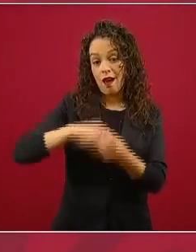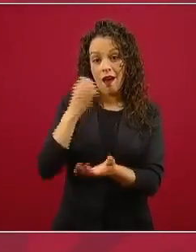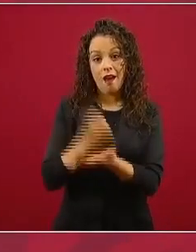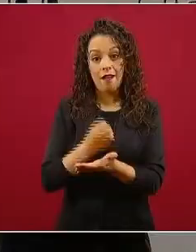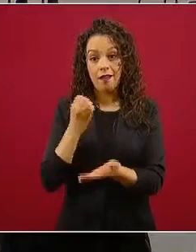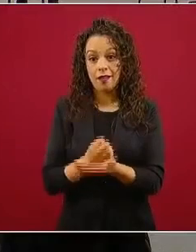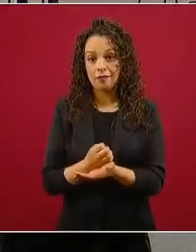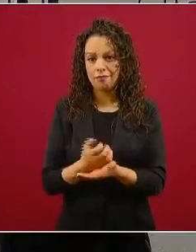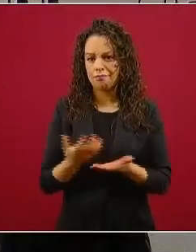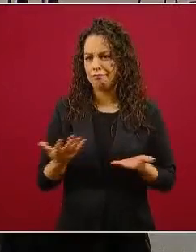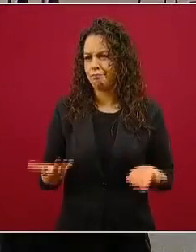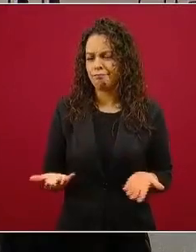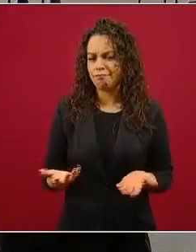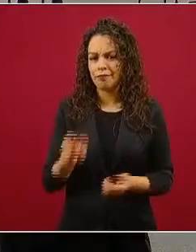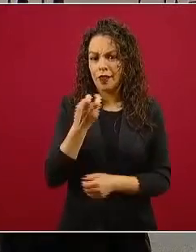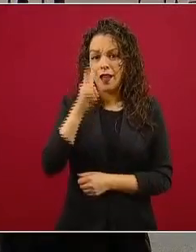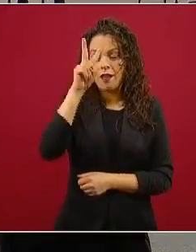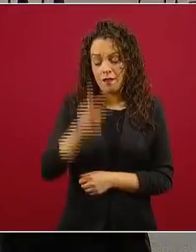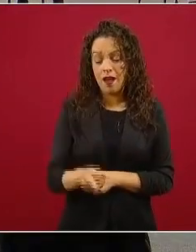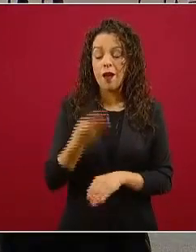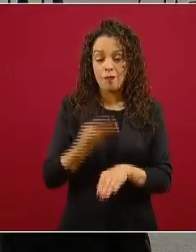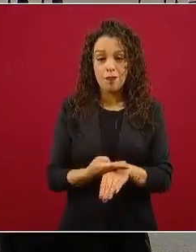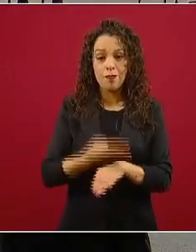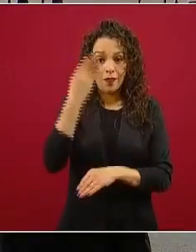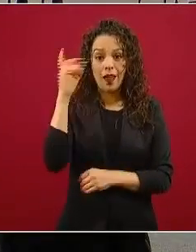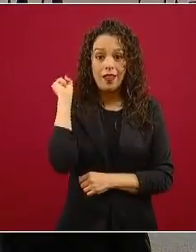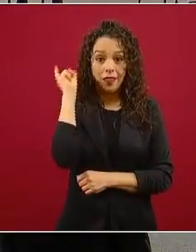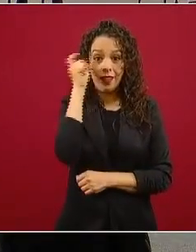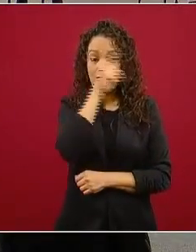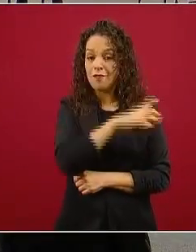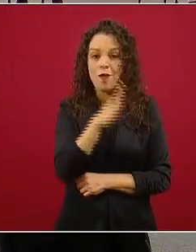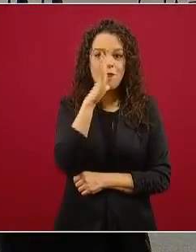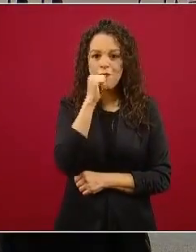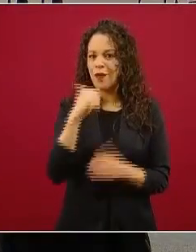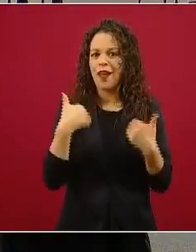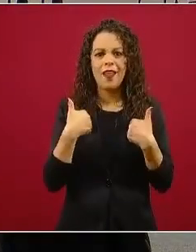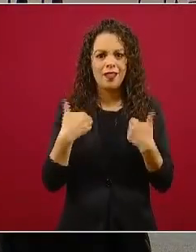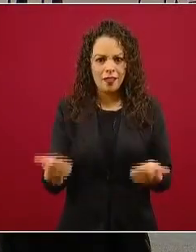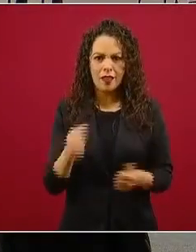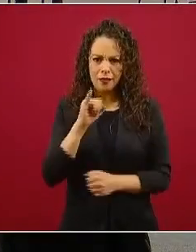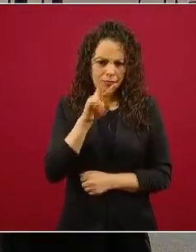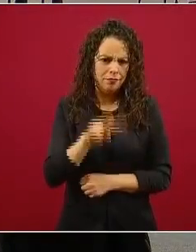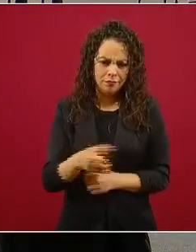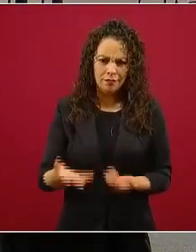Que decían, eso es muy complejo, eso es muy difícil de entender,